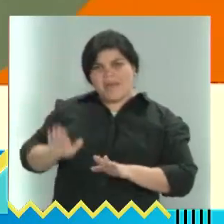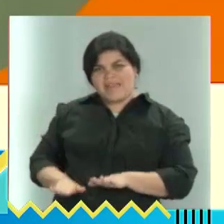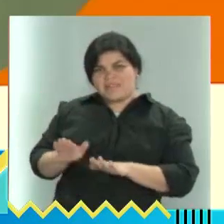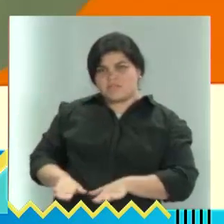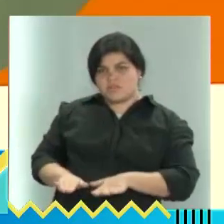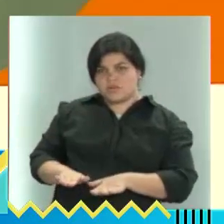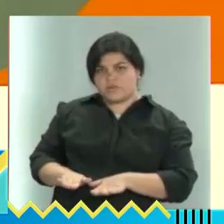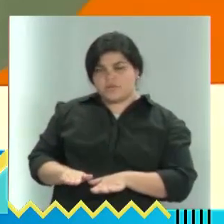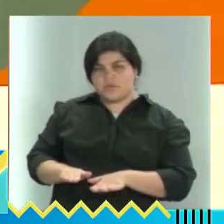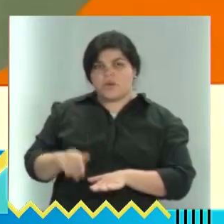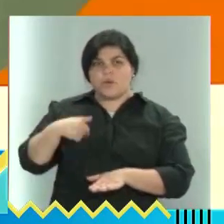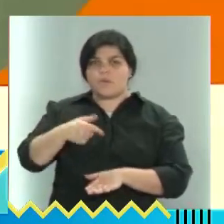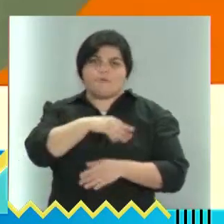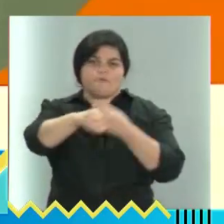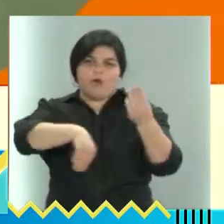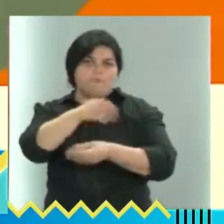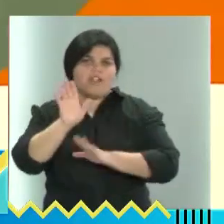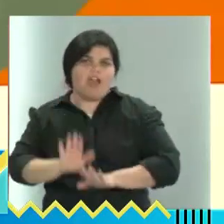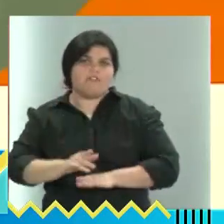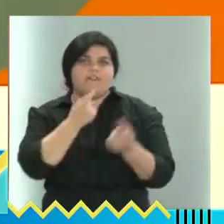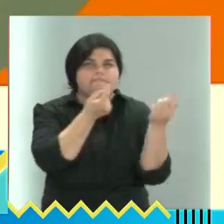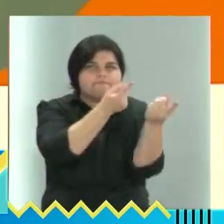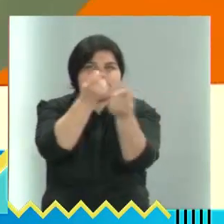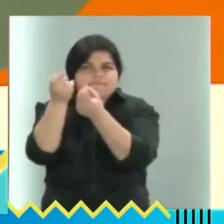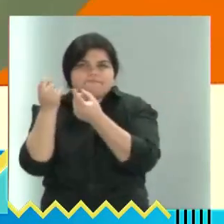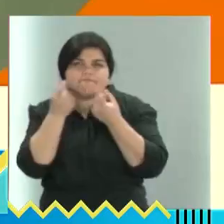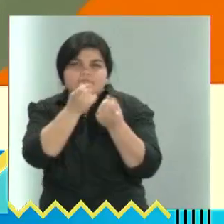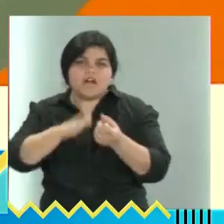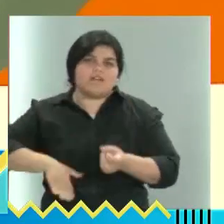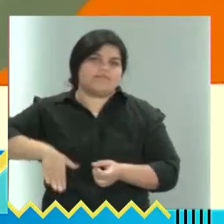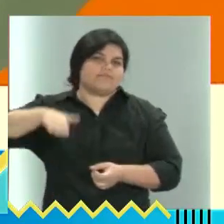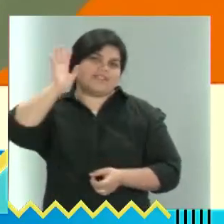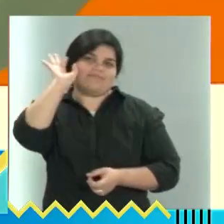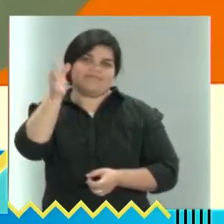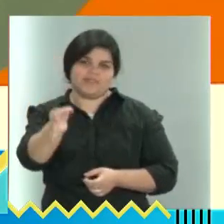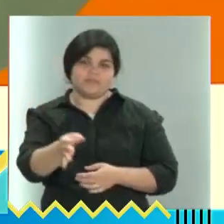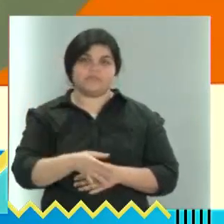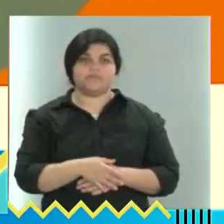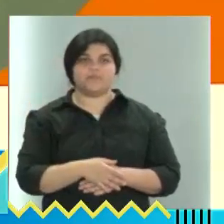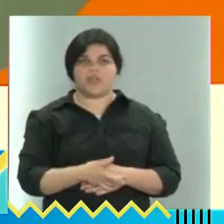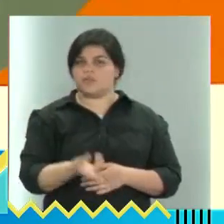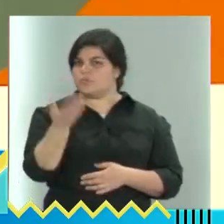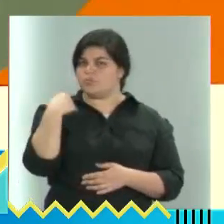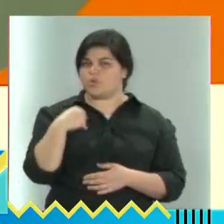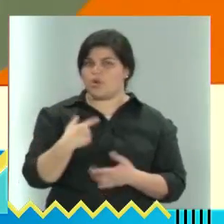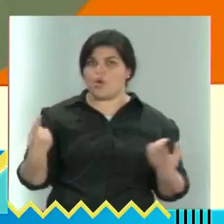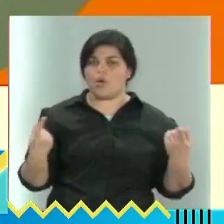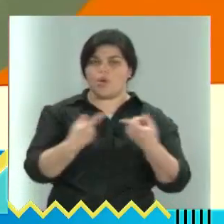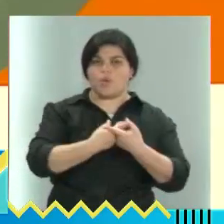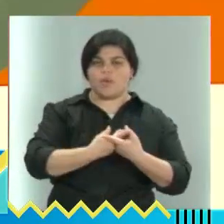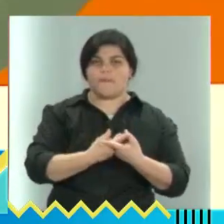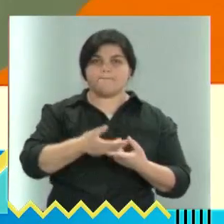mamé en mi familia. Los otros días cuando fue el partido de los Pumas contra Sudáfrica,